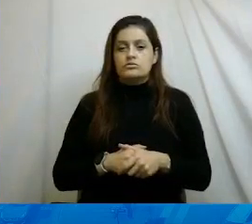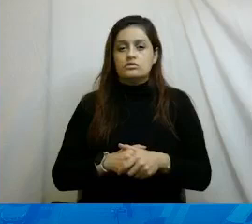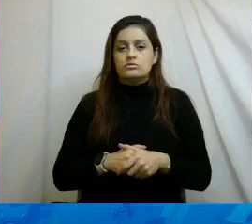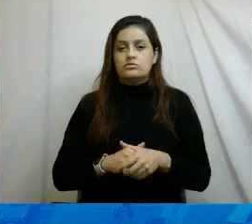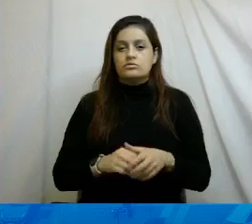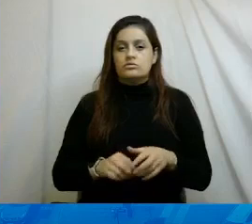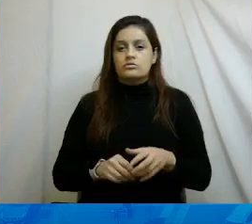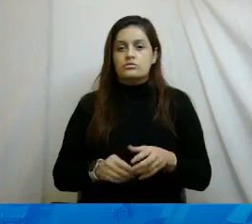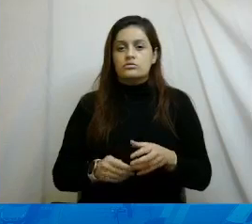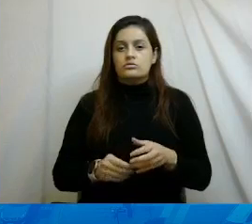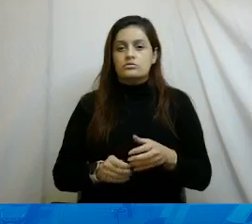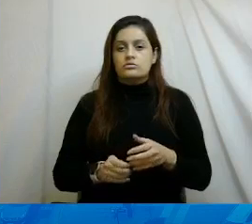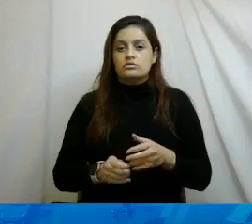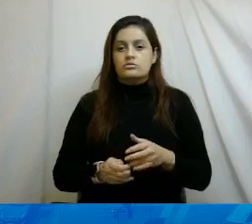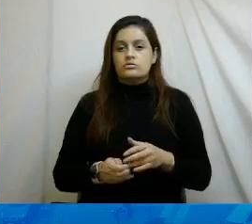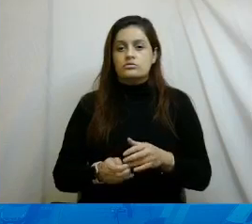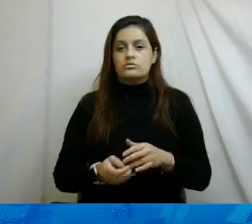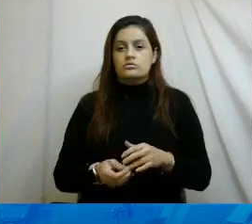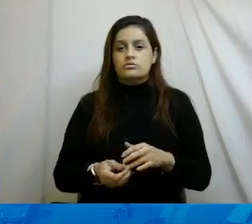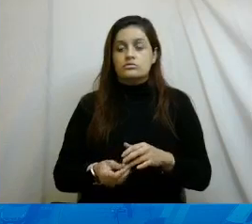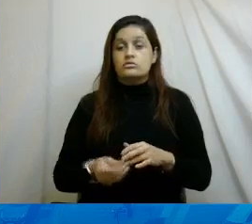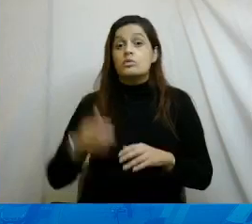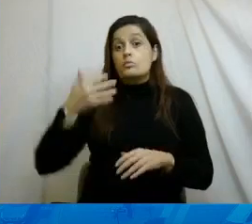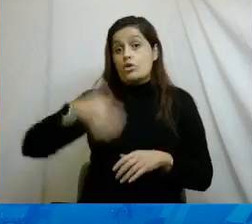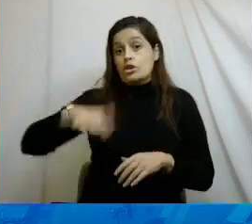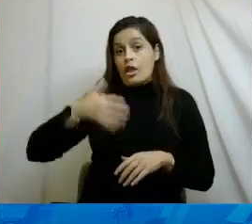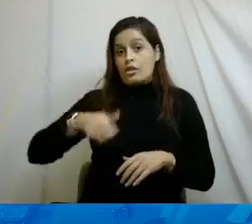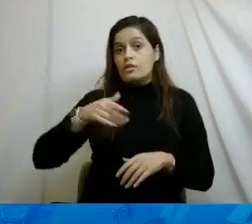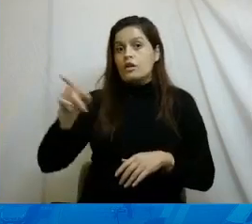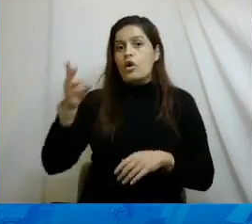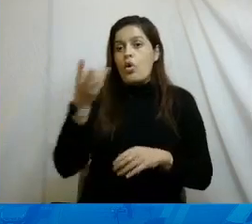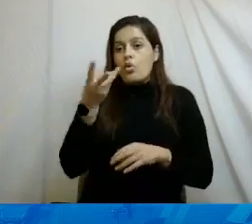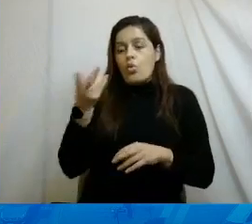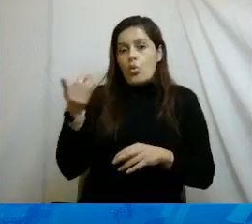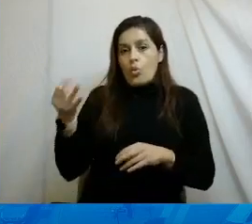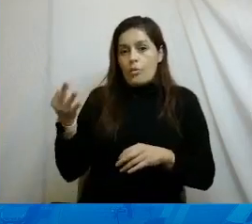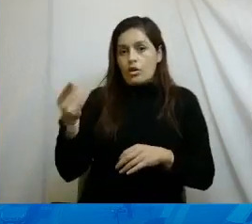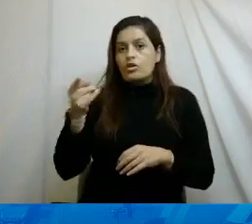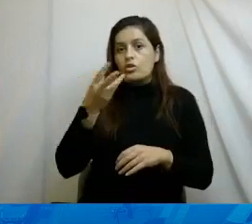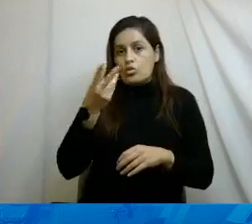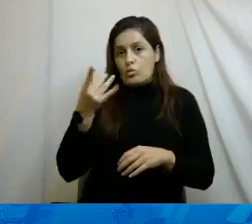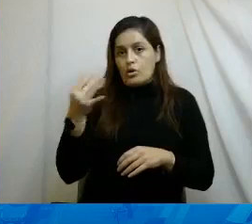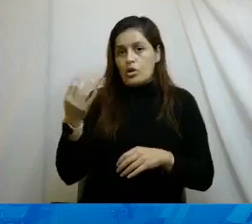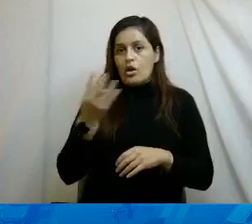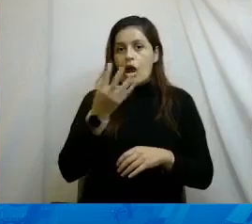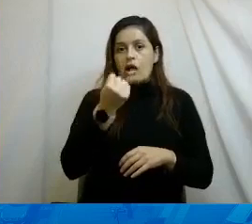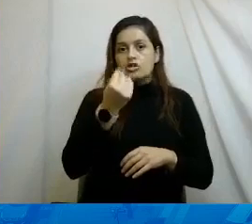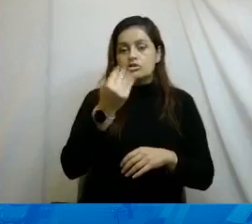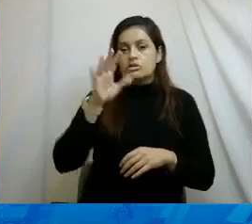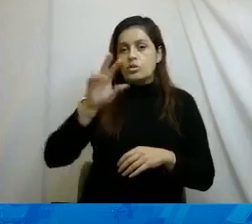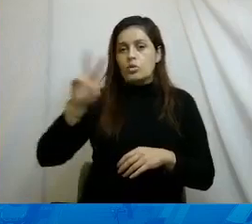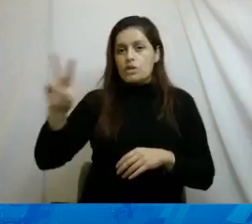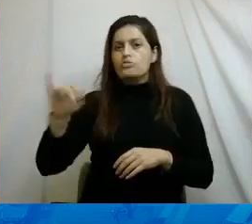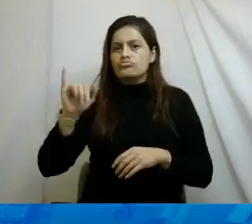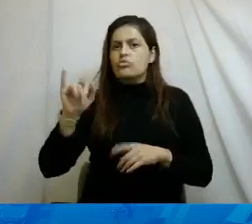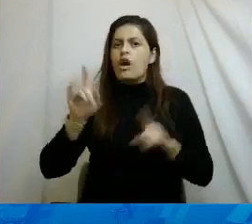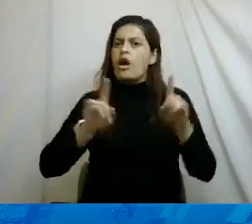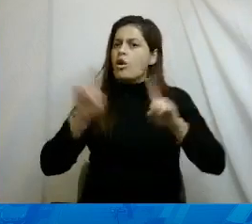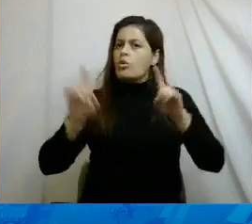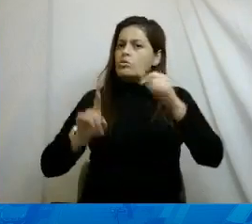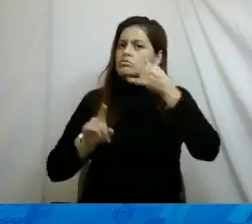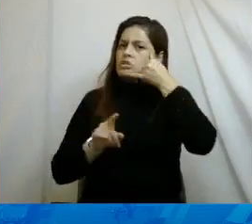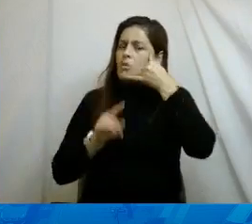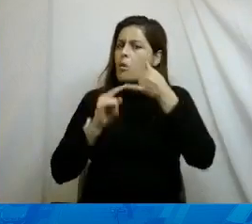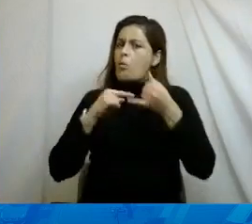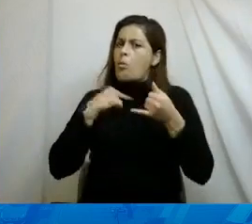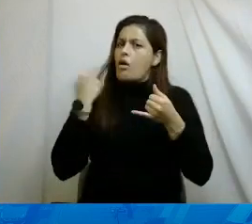Gracias, director. Es importante mencionar el número alternativo al 1452 porque ha sucedido que hay varias vecinas y